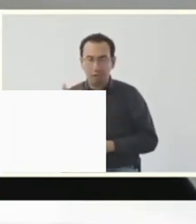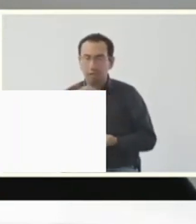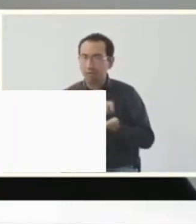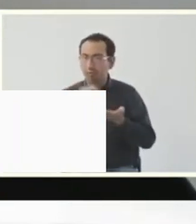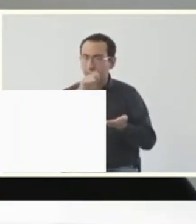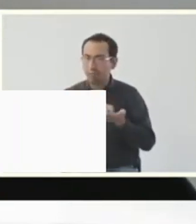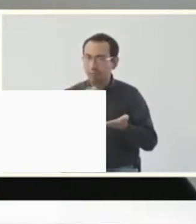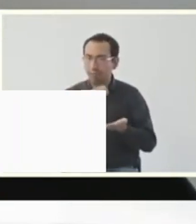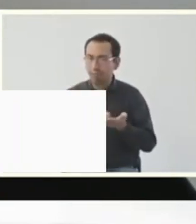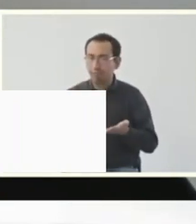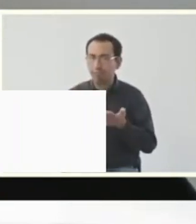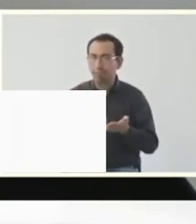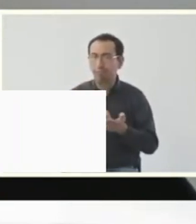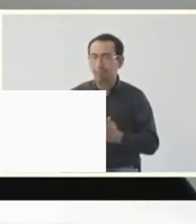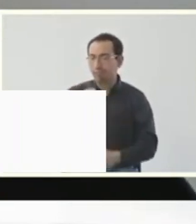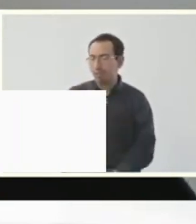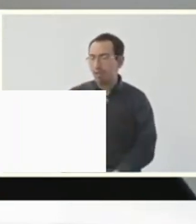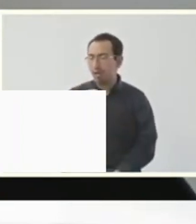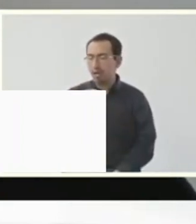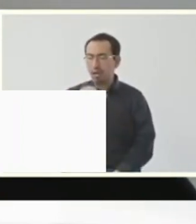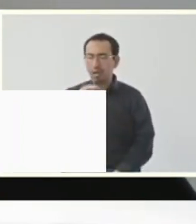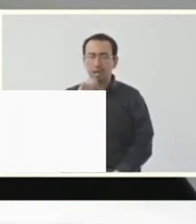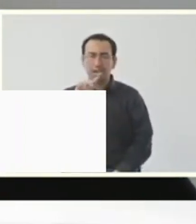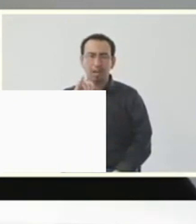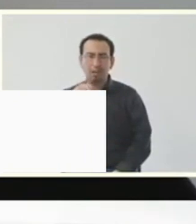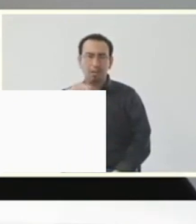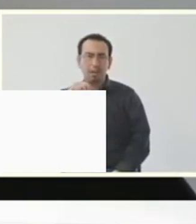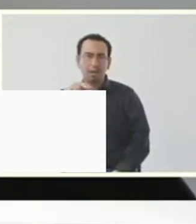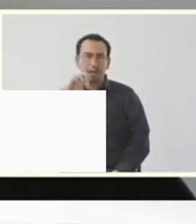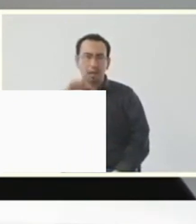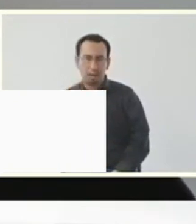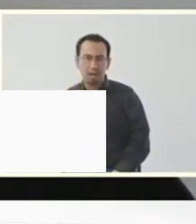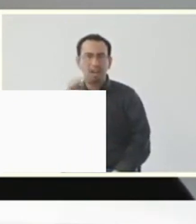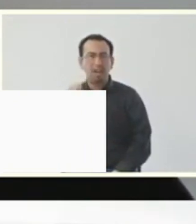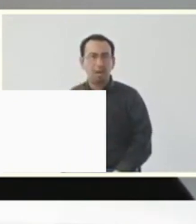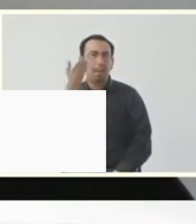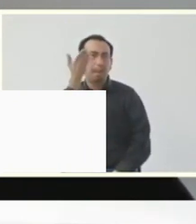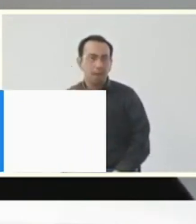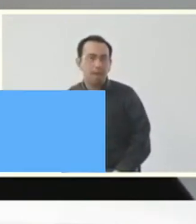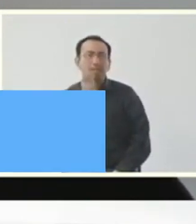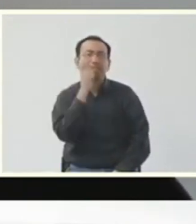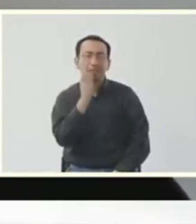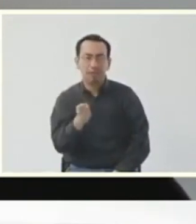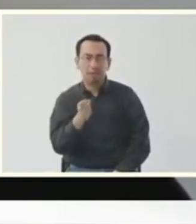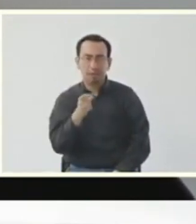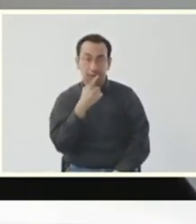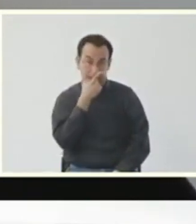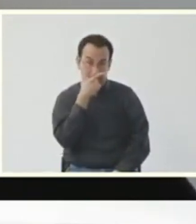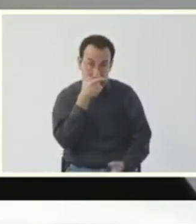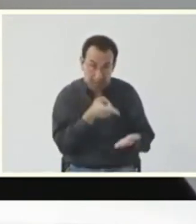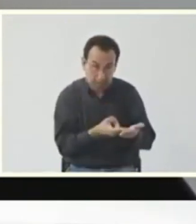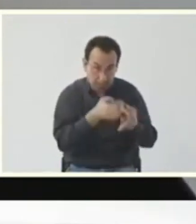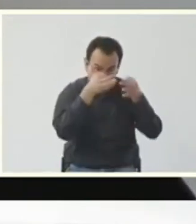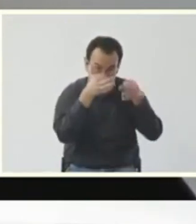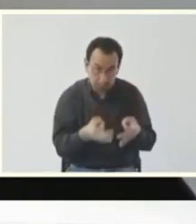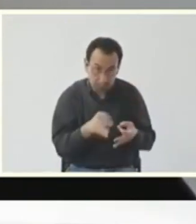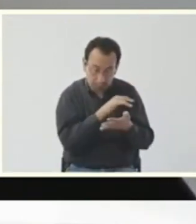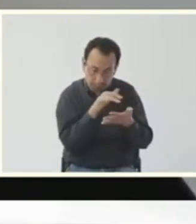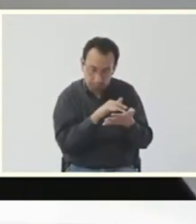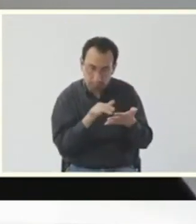por la ciudadana a araceli morales mancera mediante el cual solicita los siguientes cito textualmente las